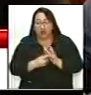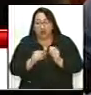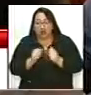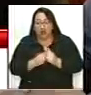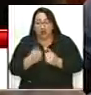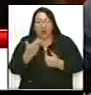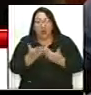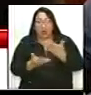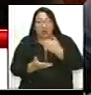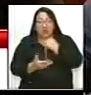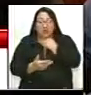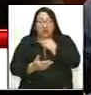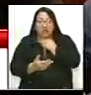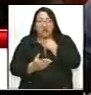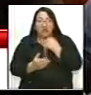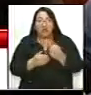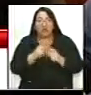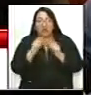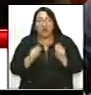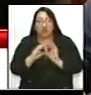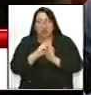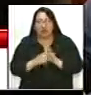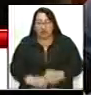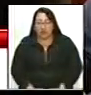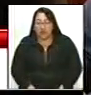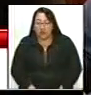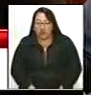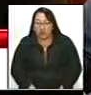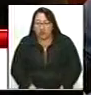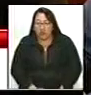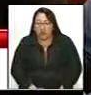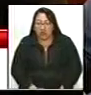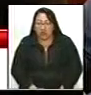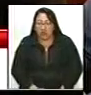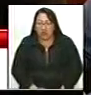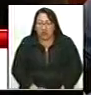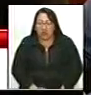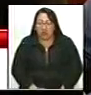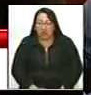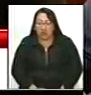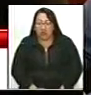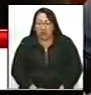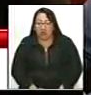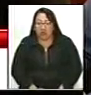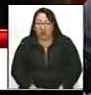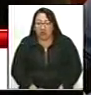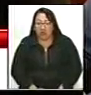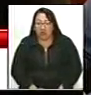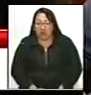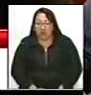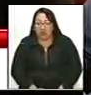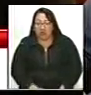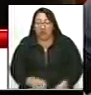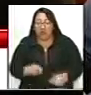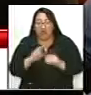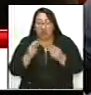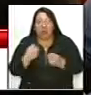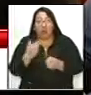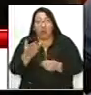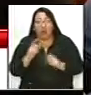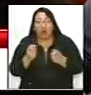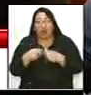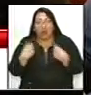los alcances de la sentencia tal del Tribunal Constitucional. Ese es el marco formal de esta reunión. Así que yo voy a exhortar